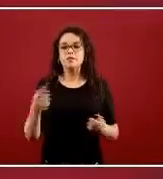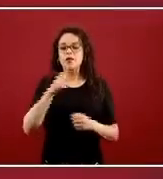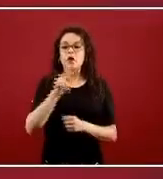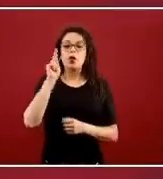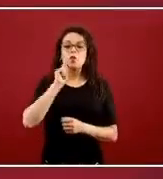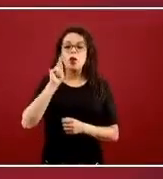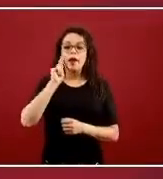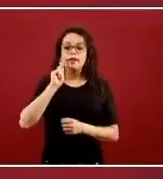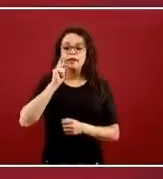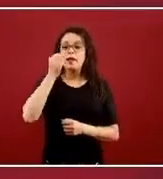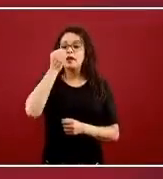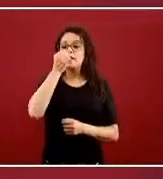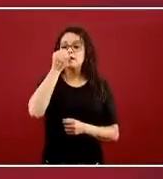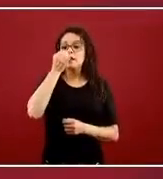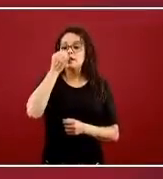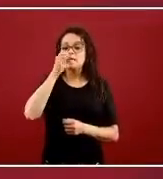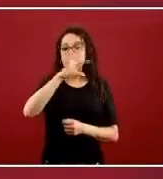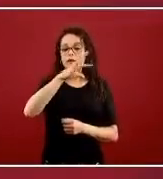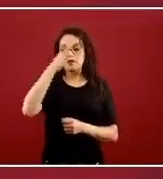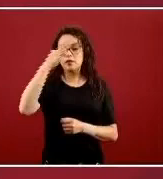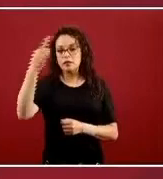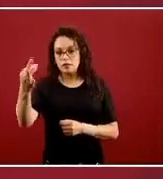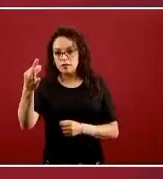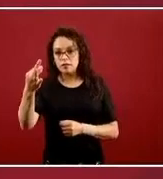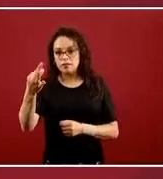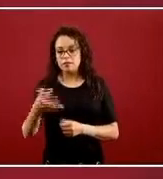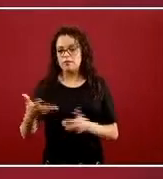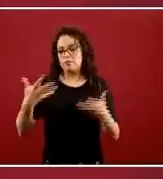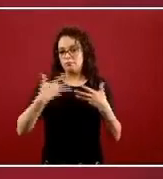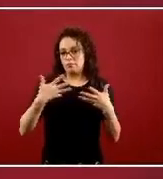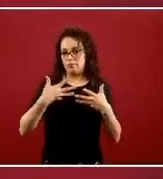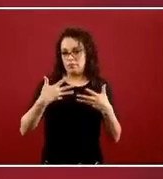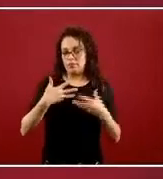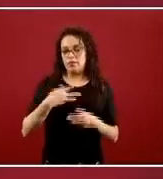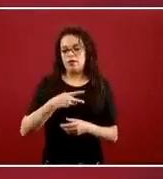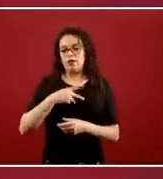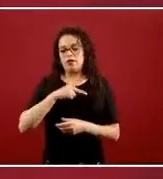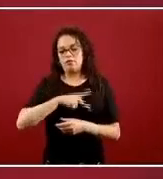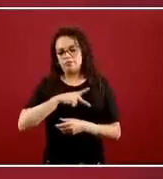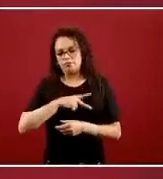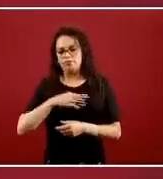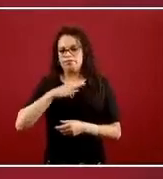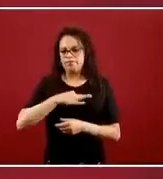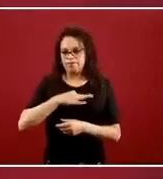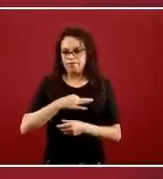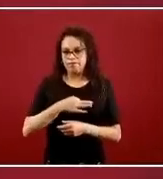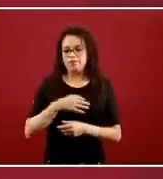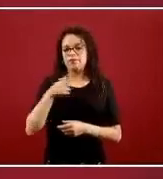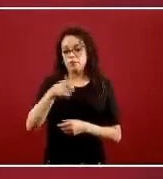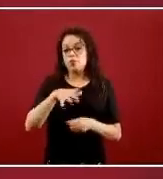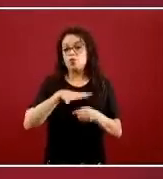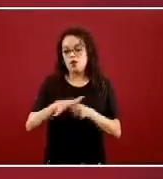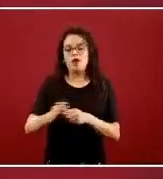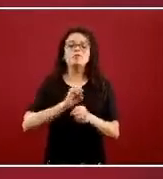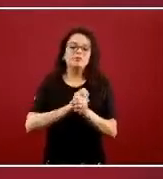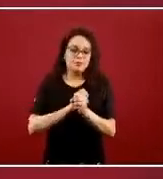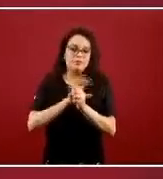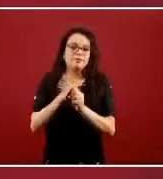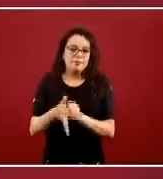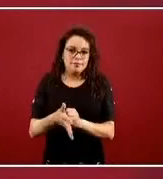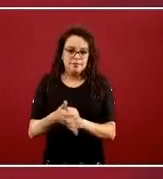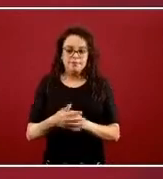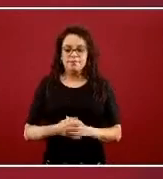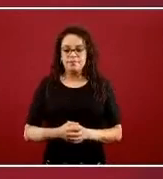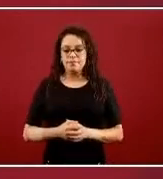respiratoria en la que existen virus, en este caso coronavirus, y se hace un procesamiento en donde se extrae